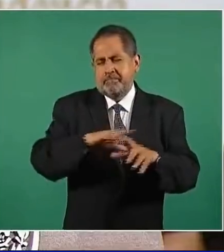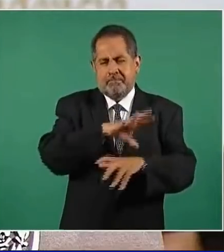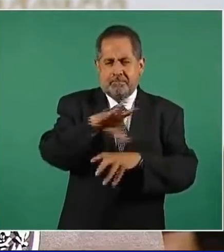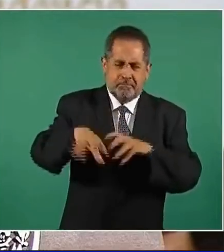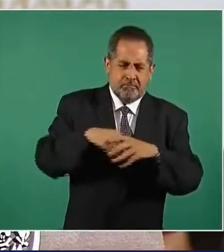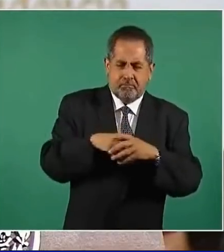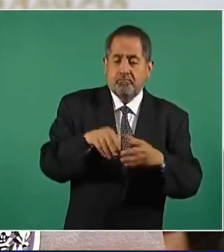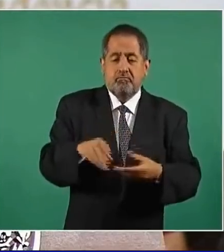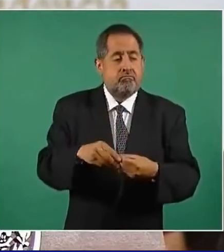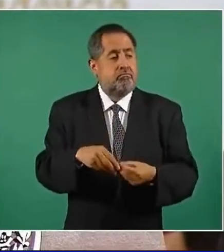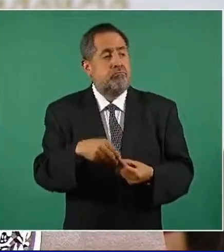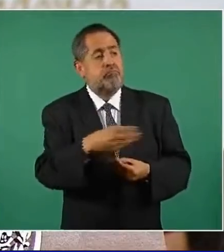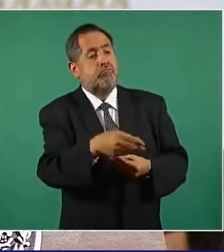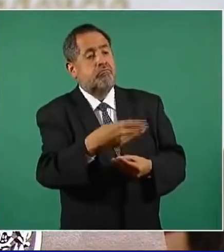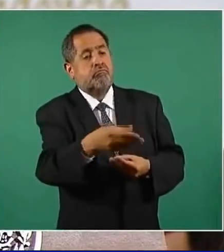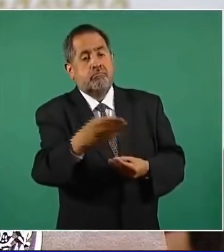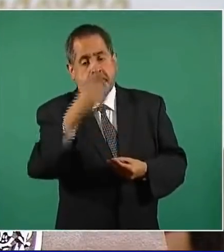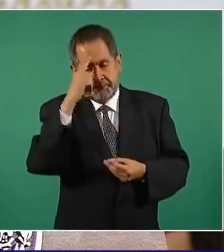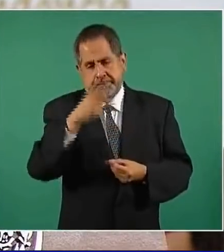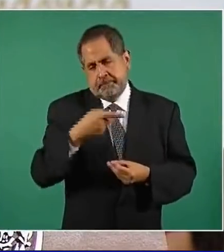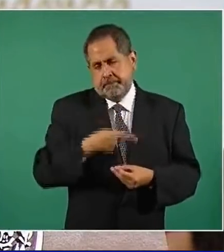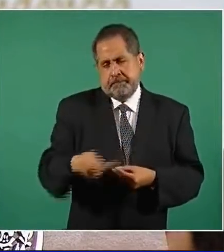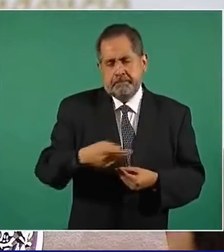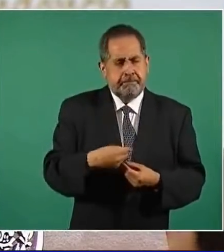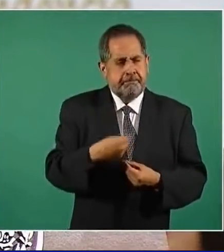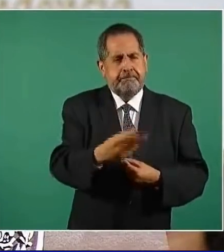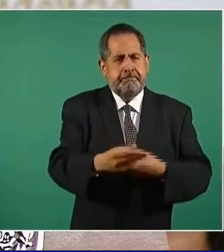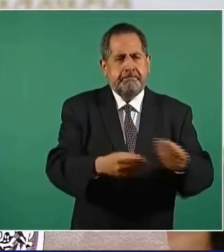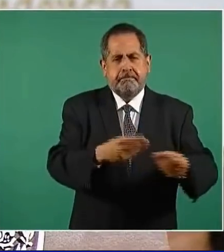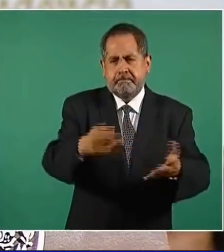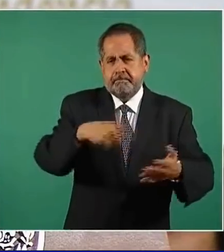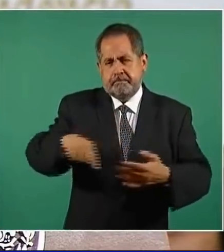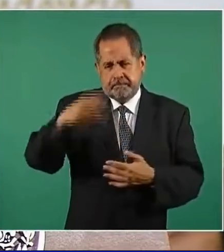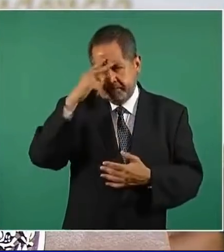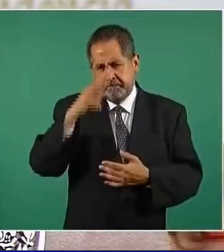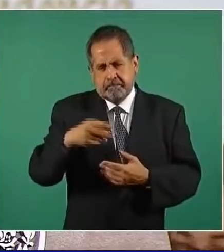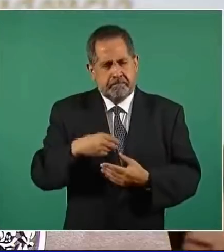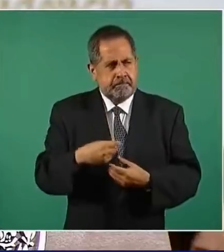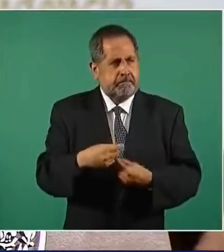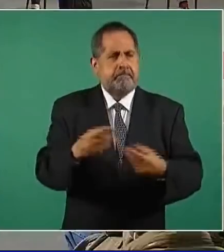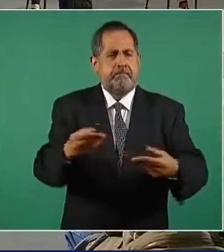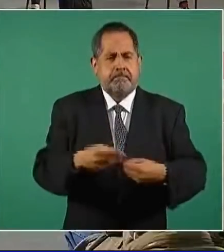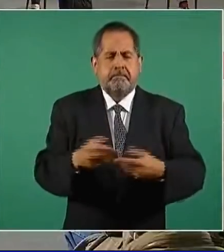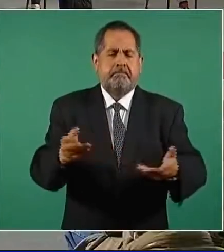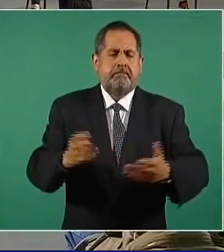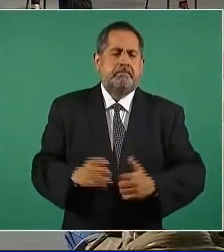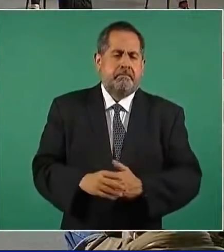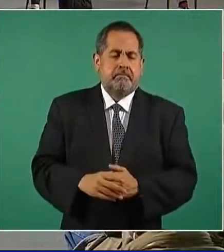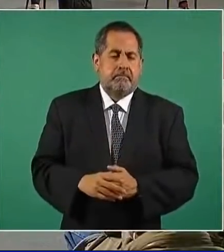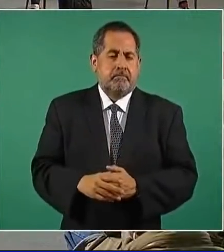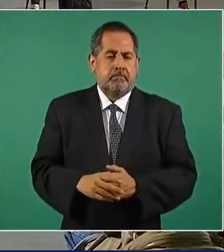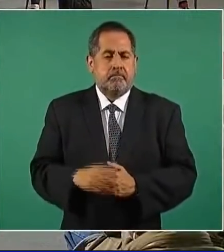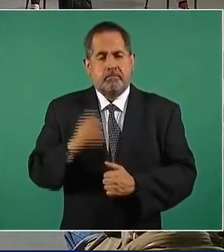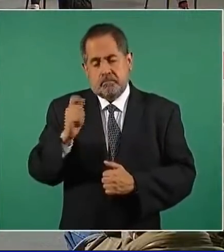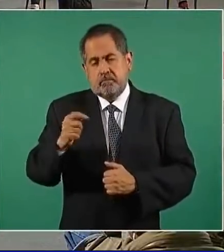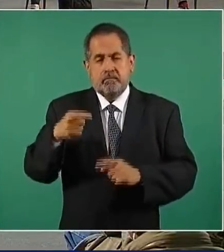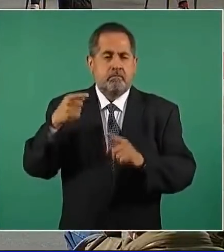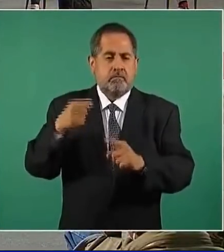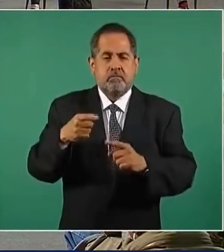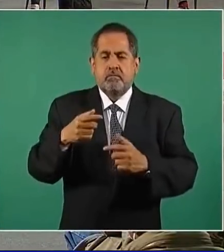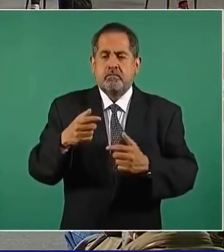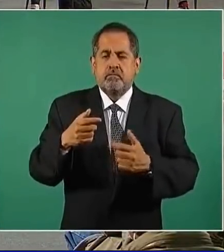y entregar a la gente más pobre de méxico y se llevan también